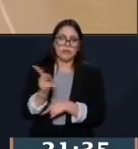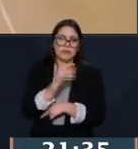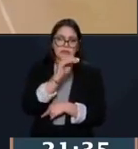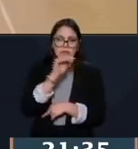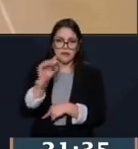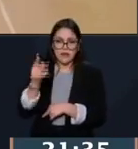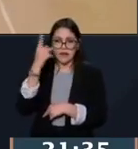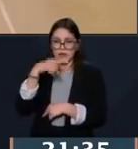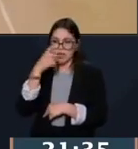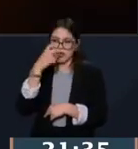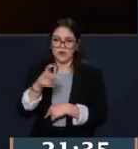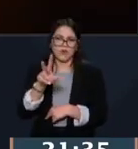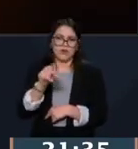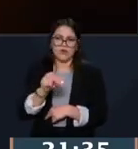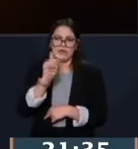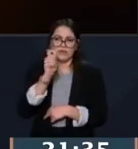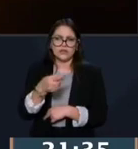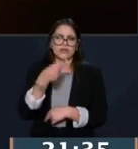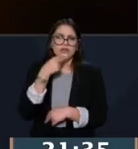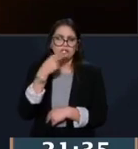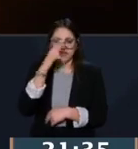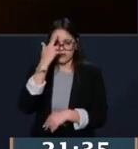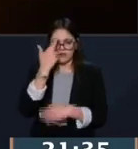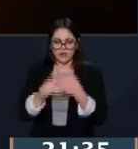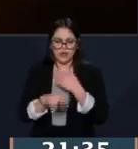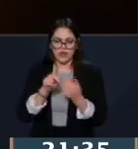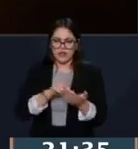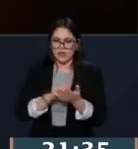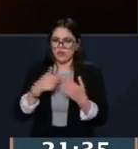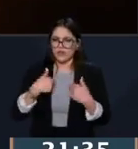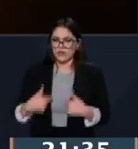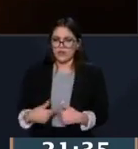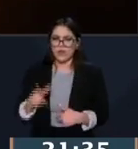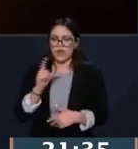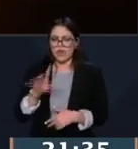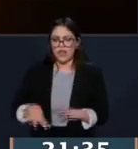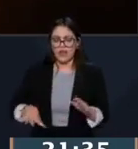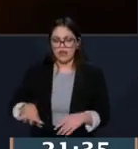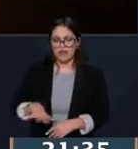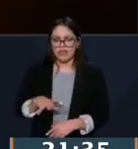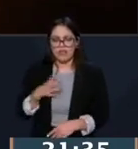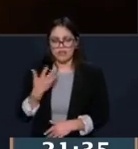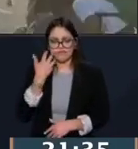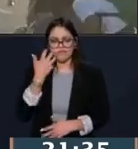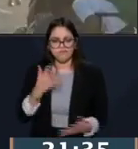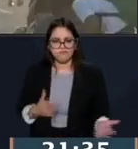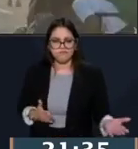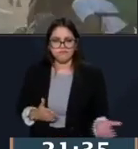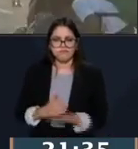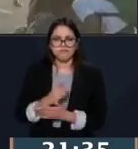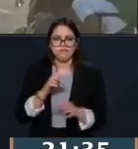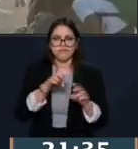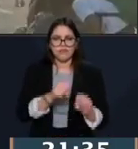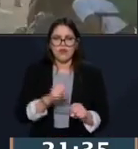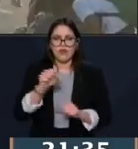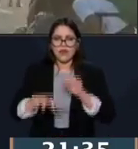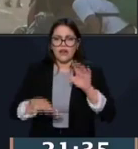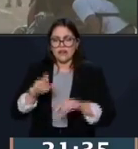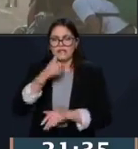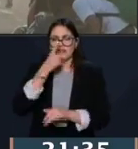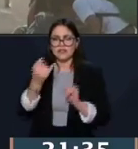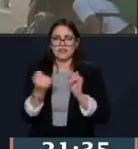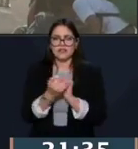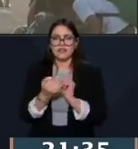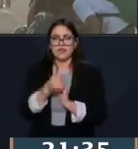pero eso no implica la violación a los derechos humanos en términos de detención arbitraria o lo que le llamamos portación de cara, ¿no? Es